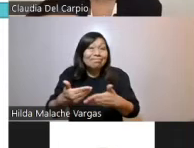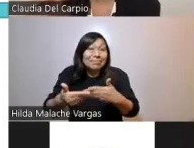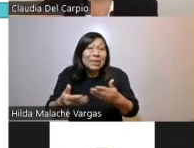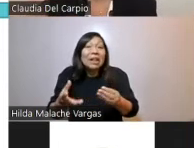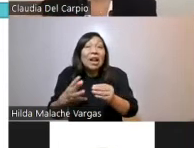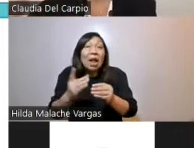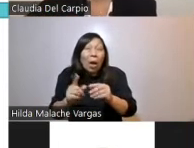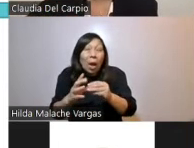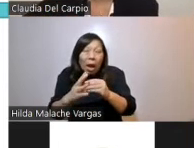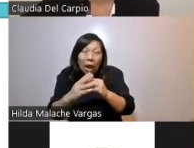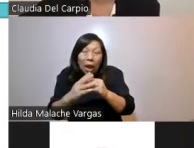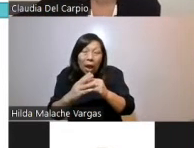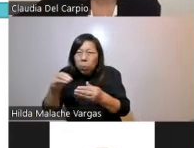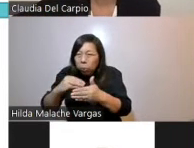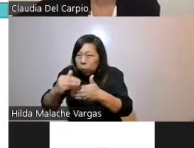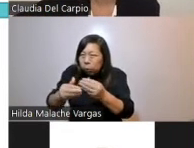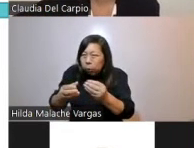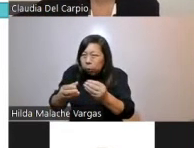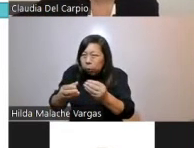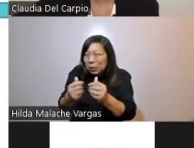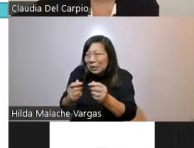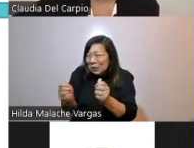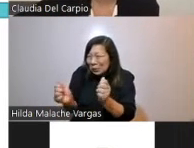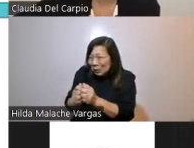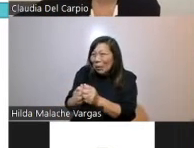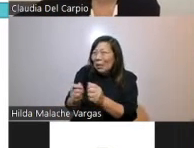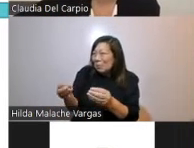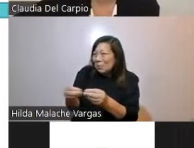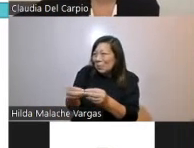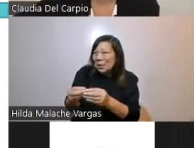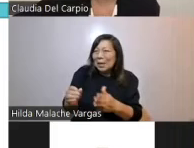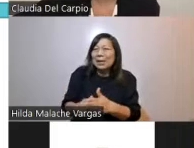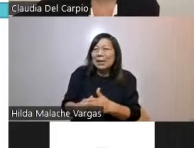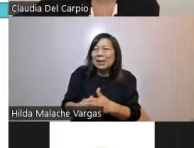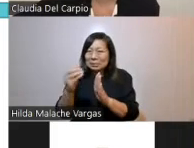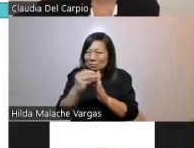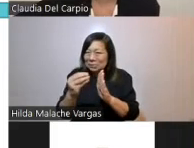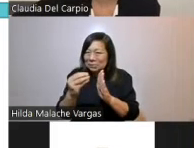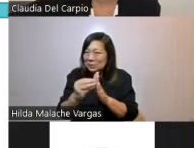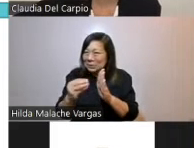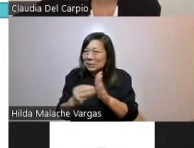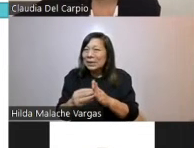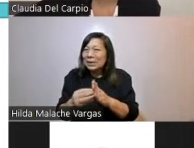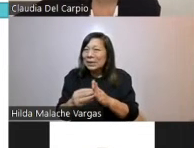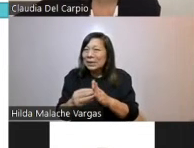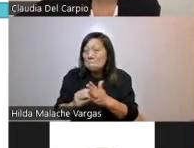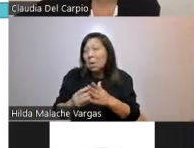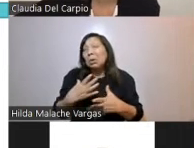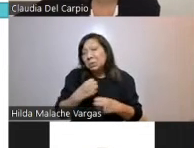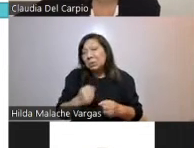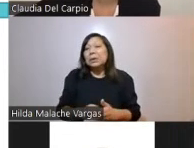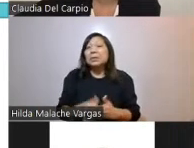está mezclado con residuos y fibras sintéticas. La copa menstrual desde el punto de vista ginecológico es el más saludable